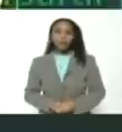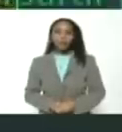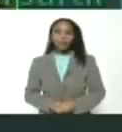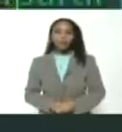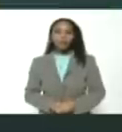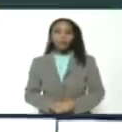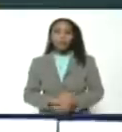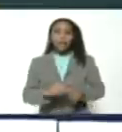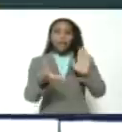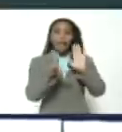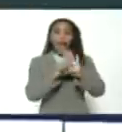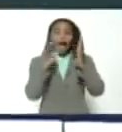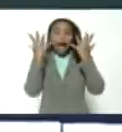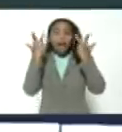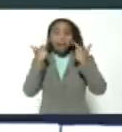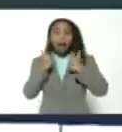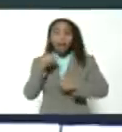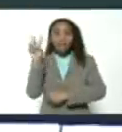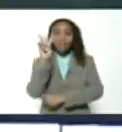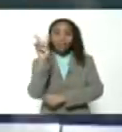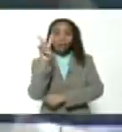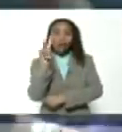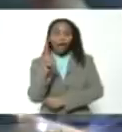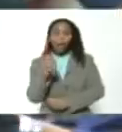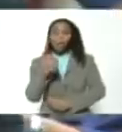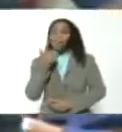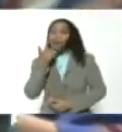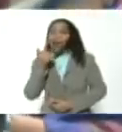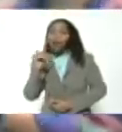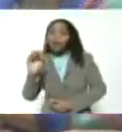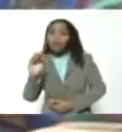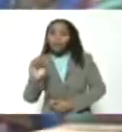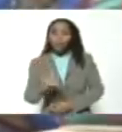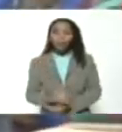La ley animalista de Venezuela, muy pronto.